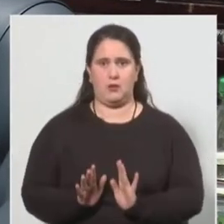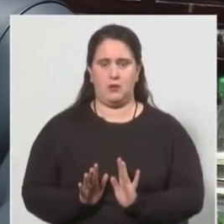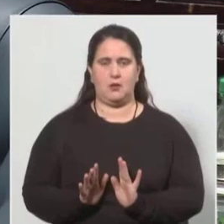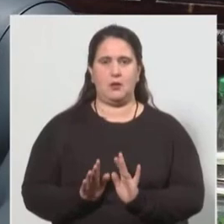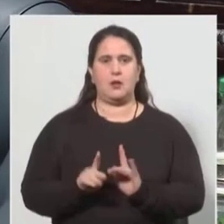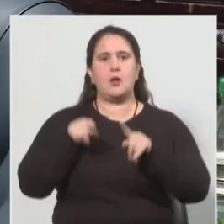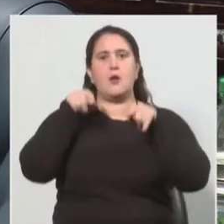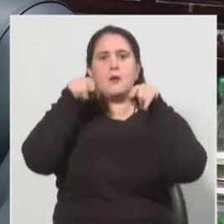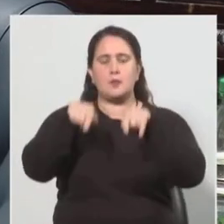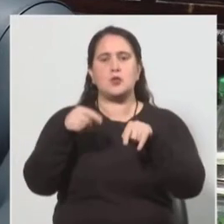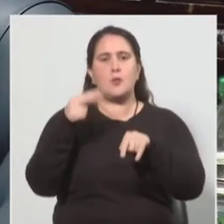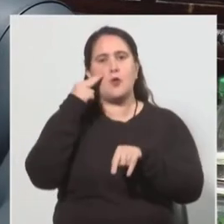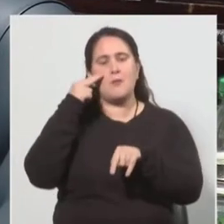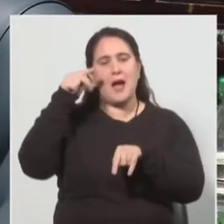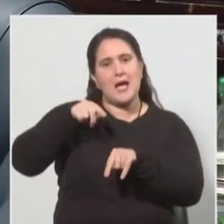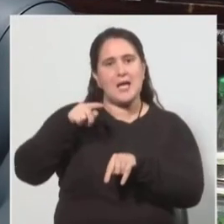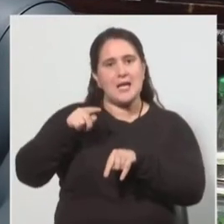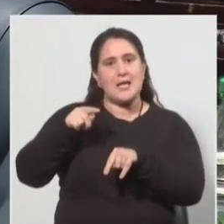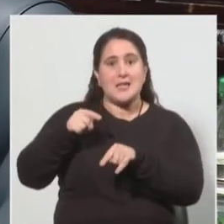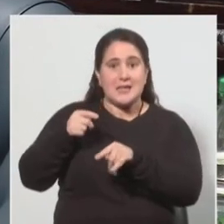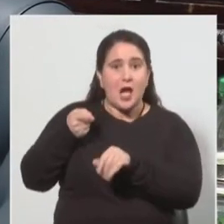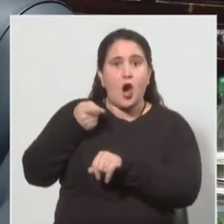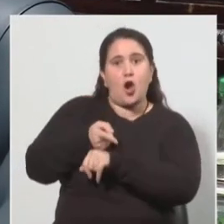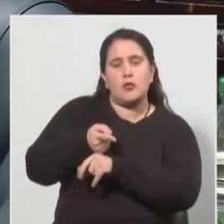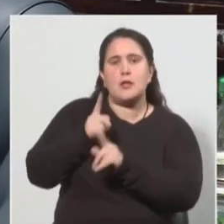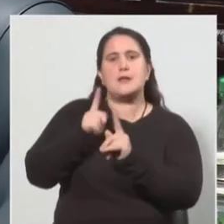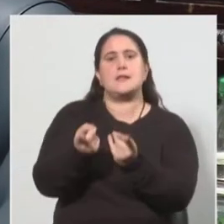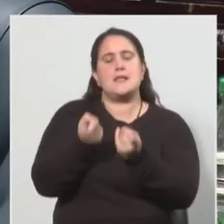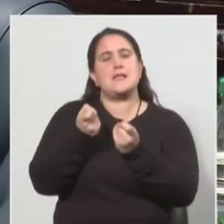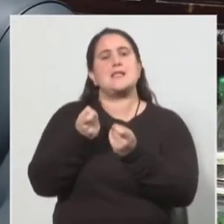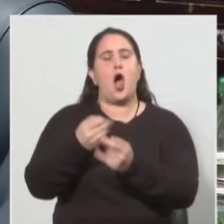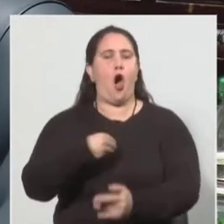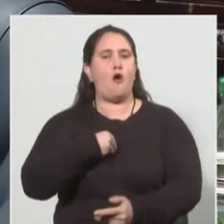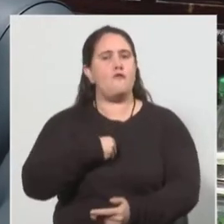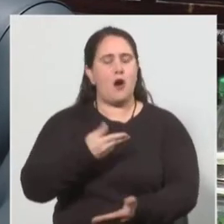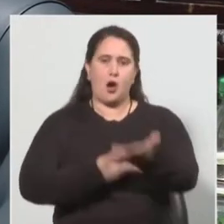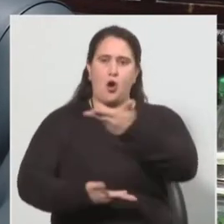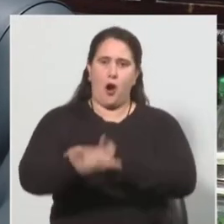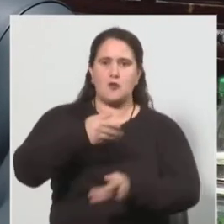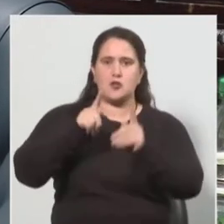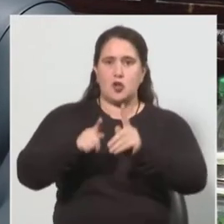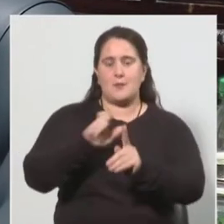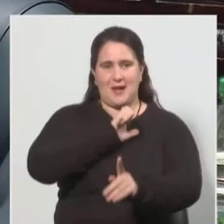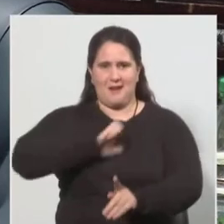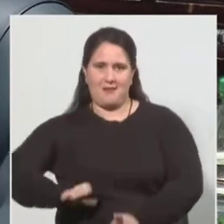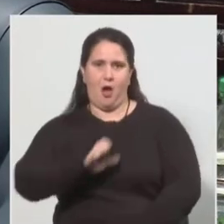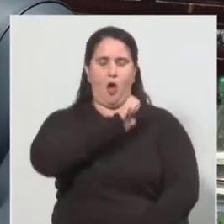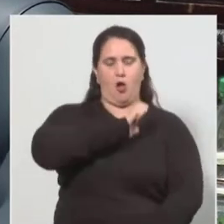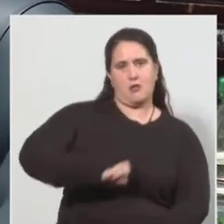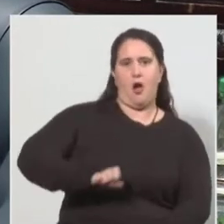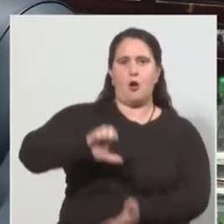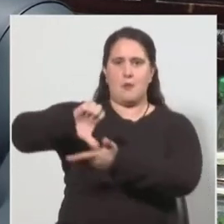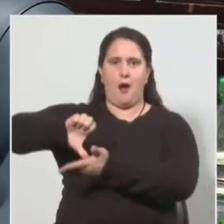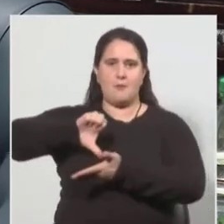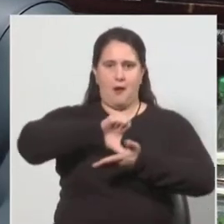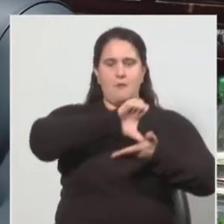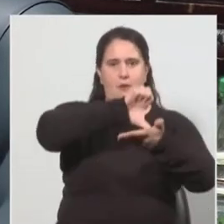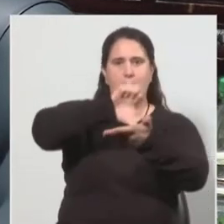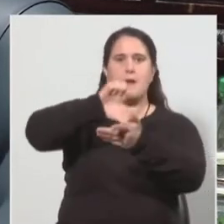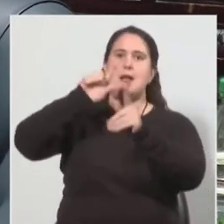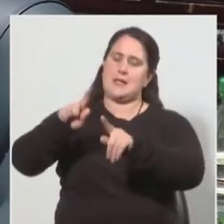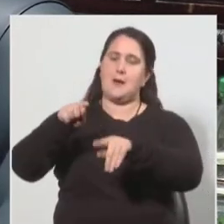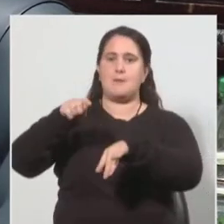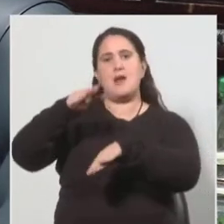que enfrentar este problema global requiere de cooperación y confianza entre los estados y entre las